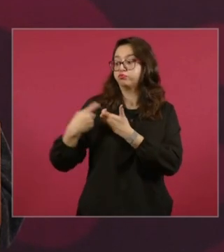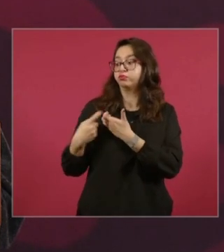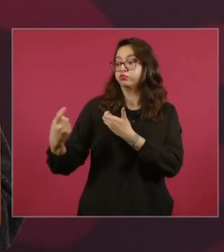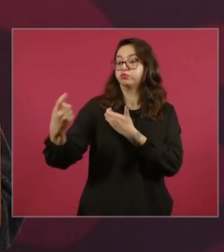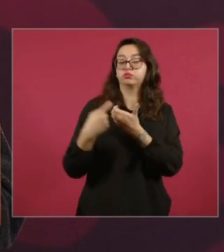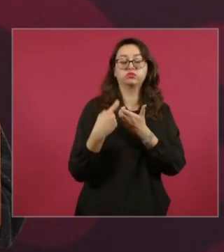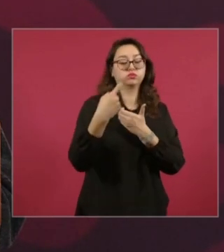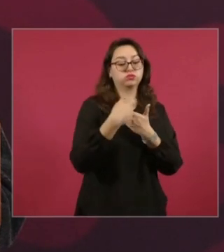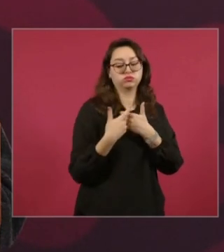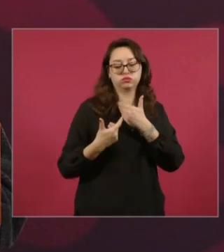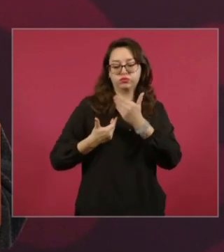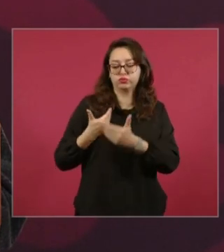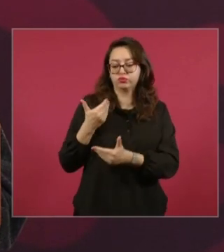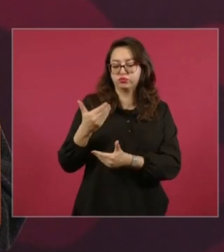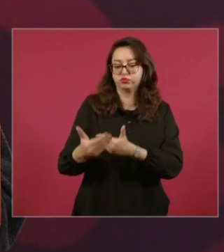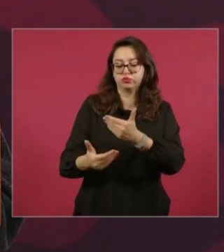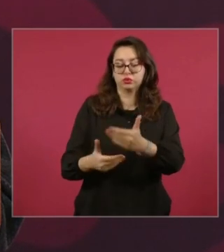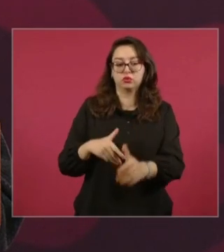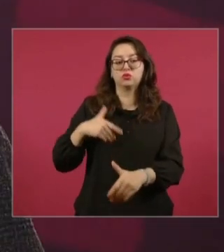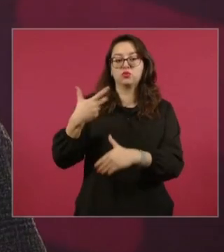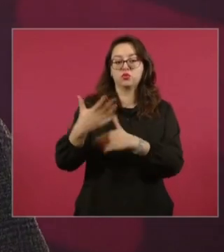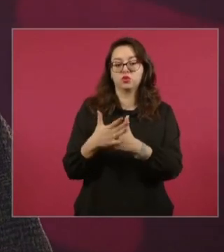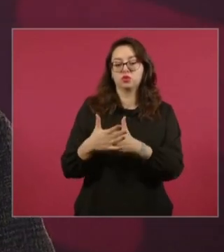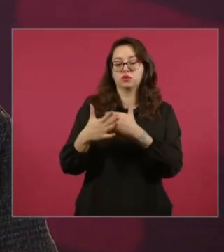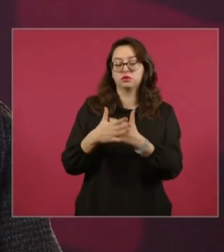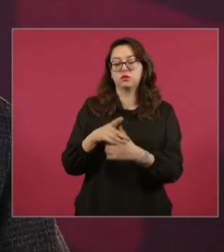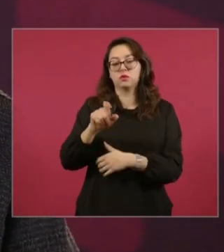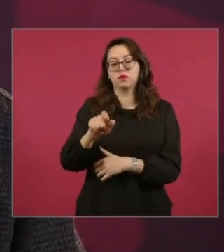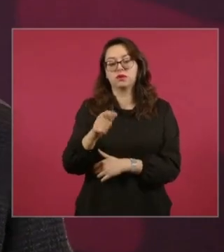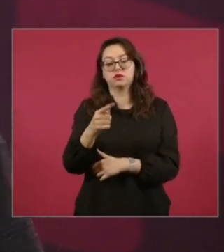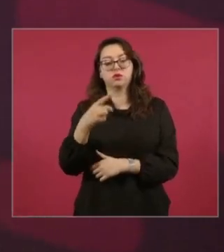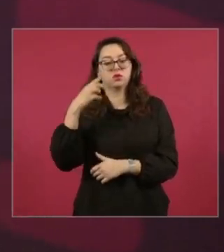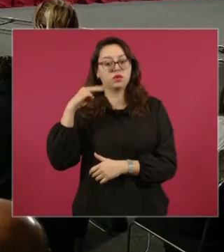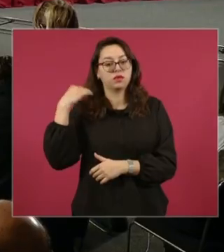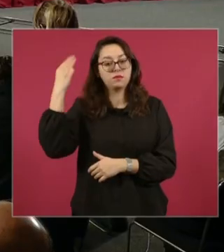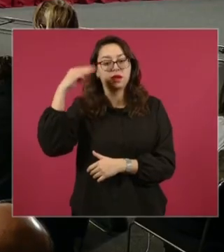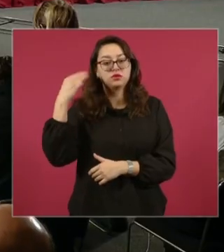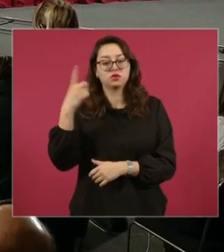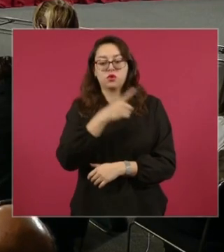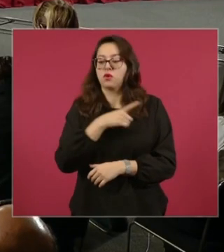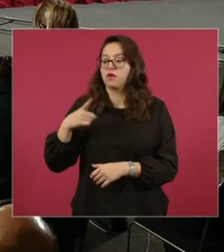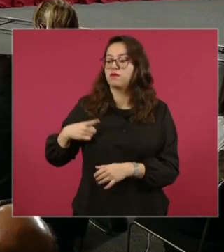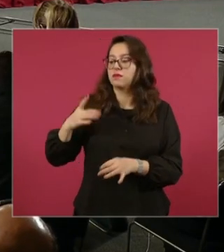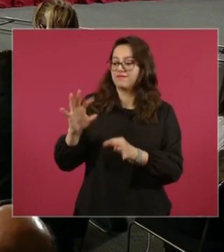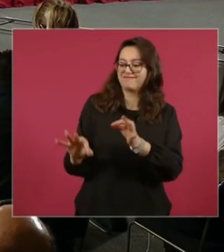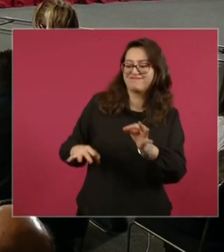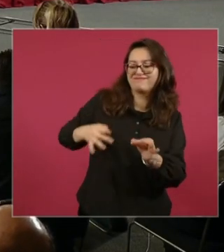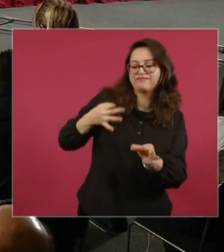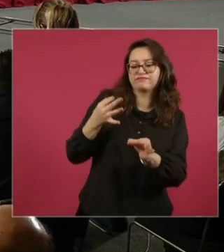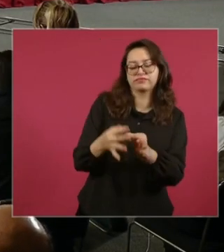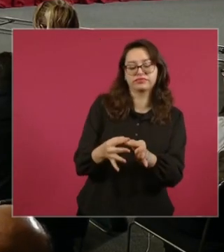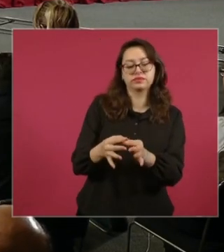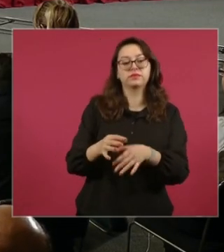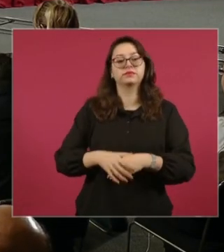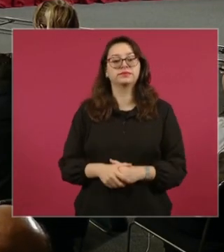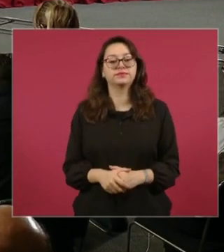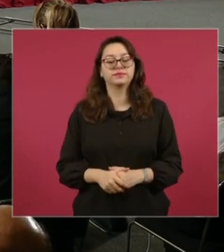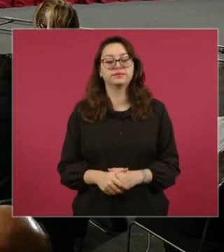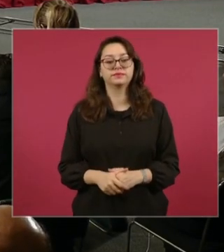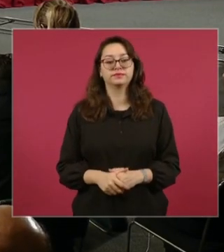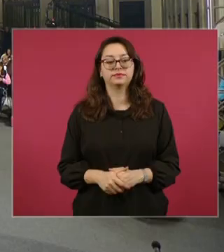realizarse de cara al 21 de marzo de 2024. Es cuanto.